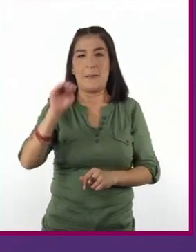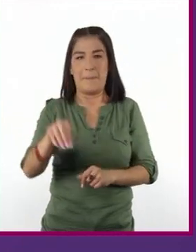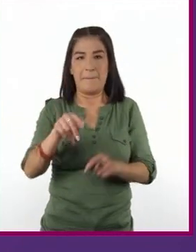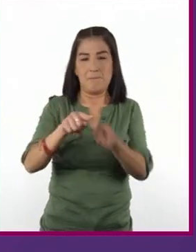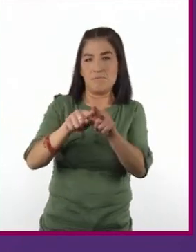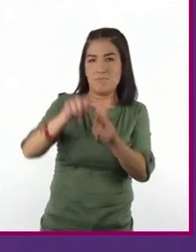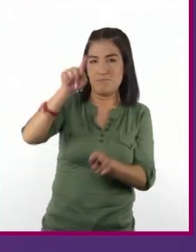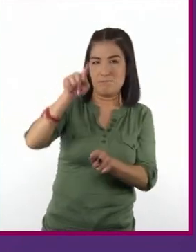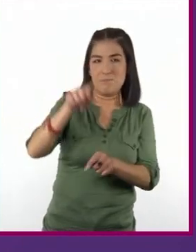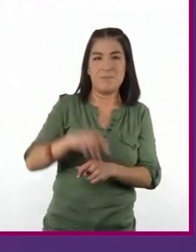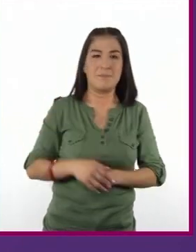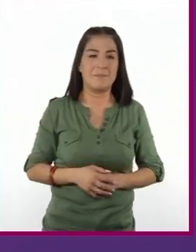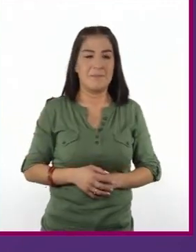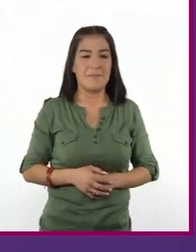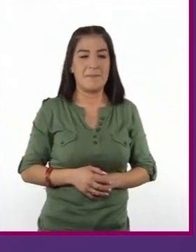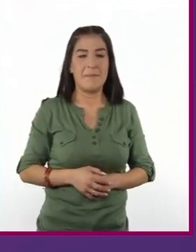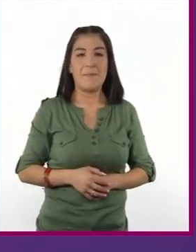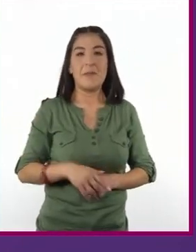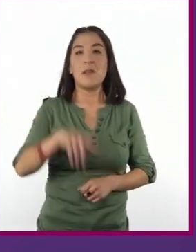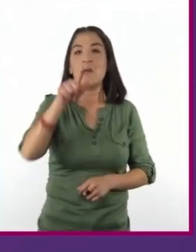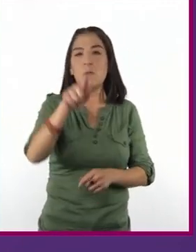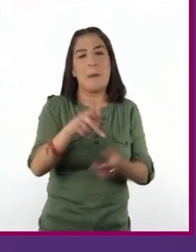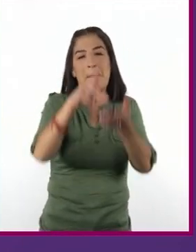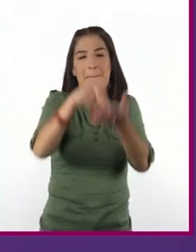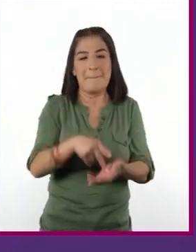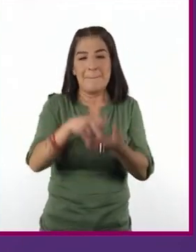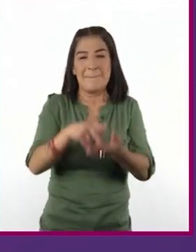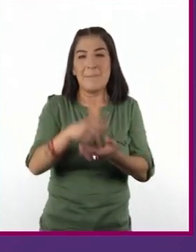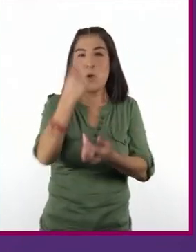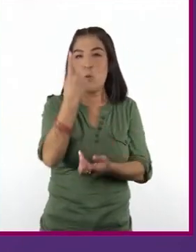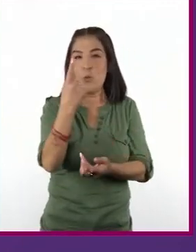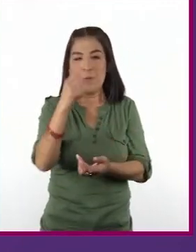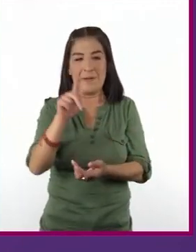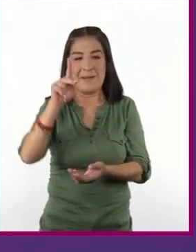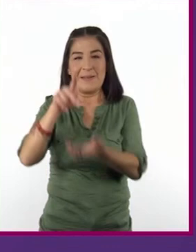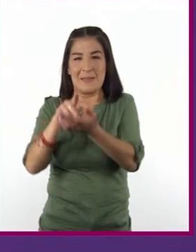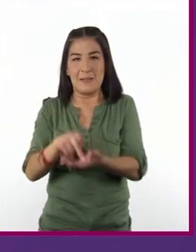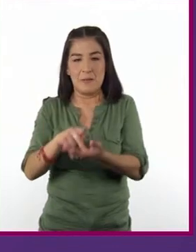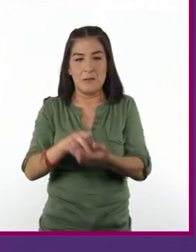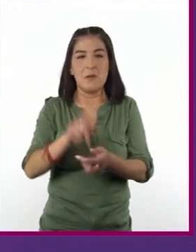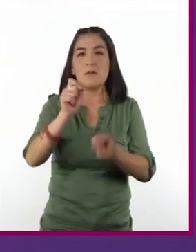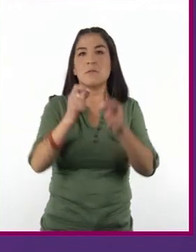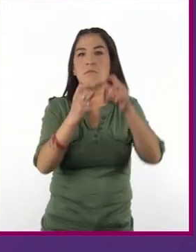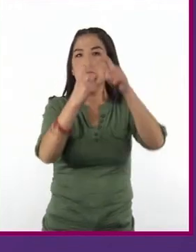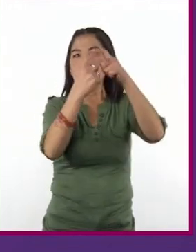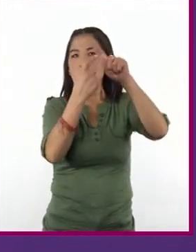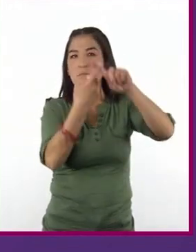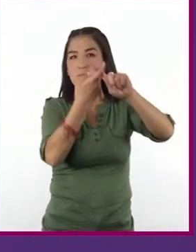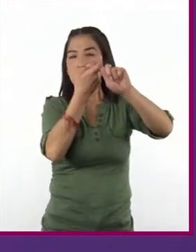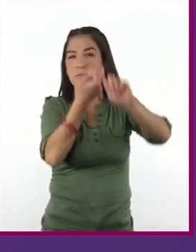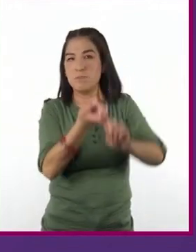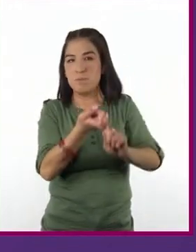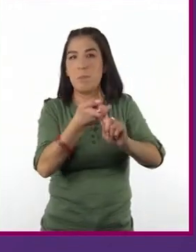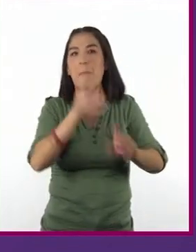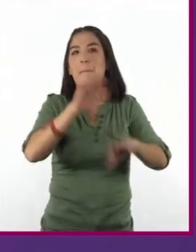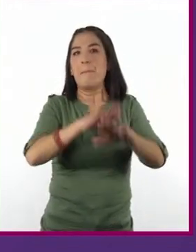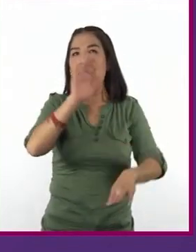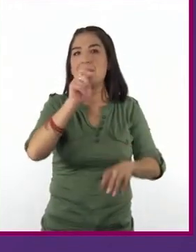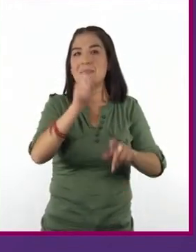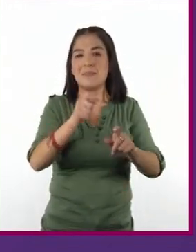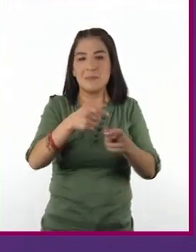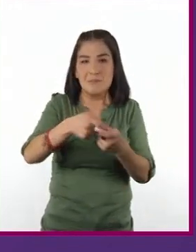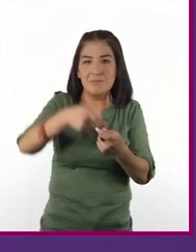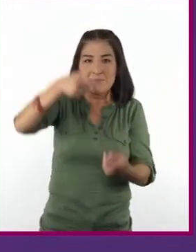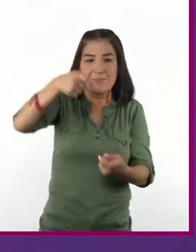largo. Si se coloca una pesa de 1 kilogramo, el resorte se alarga un poco. Al medir su longitud,